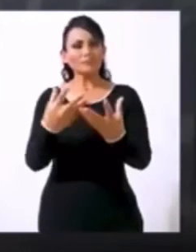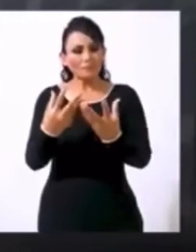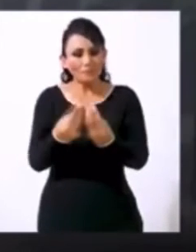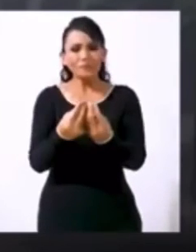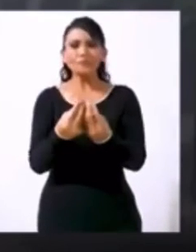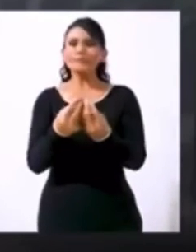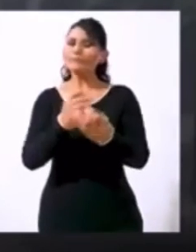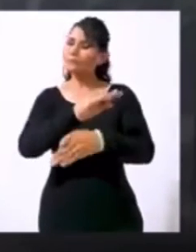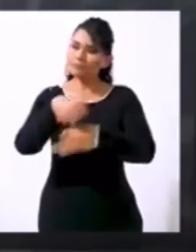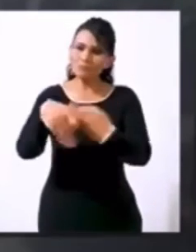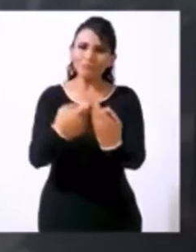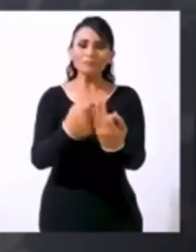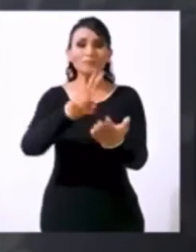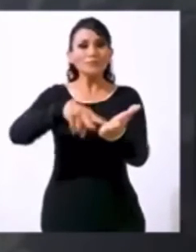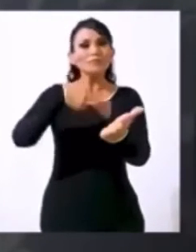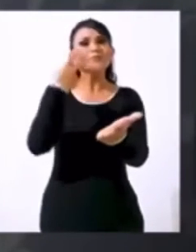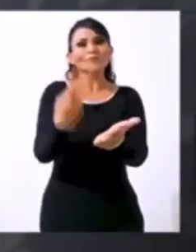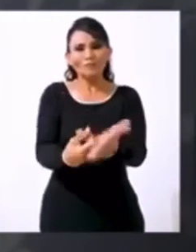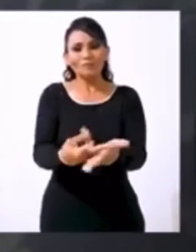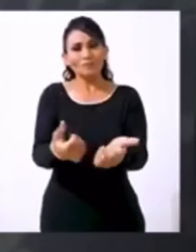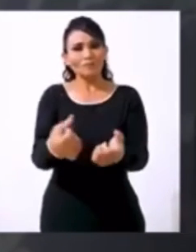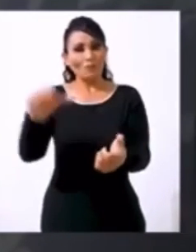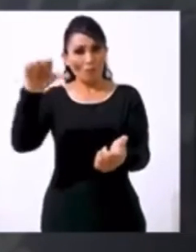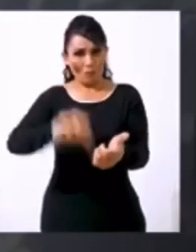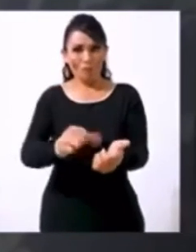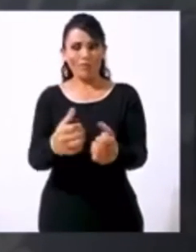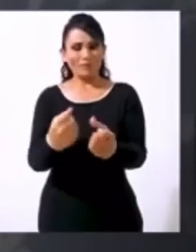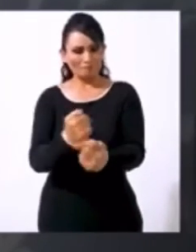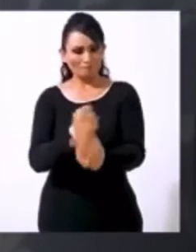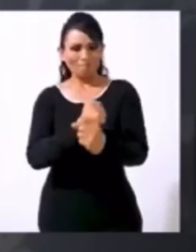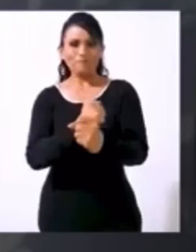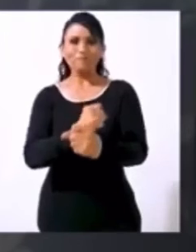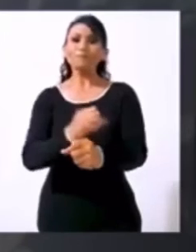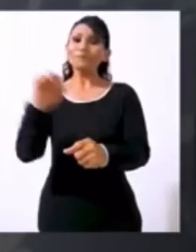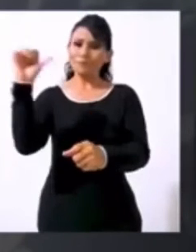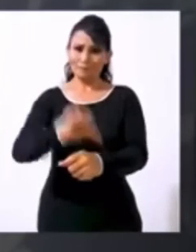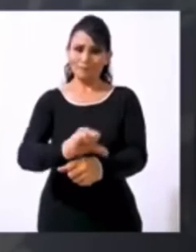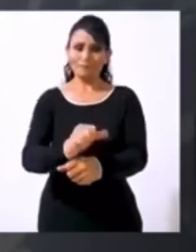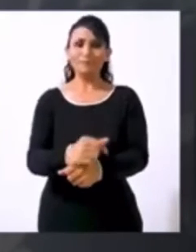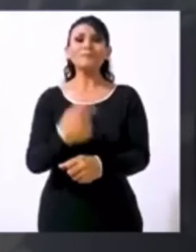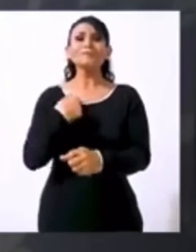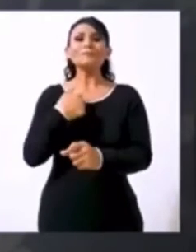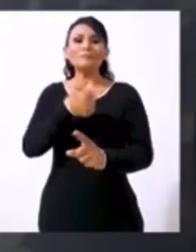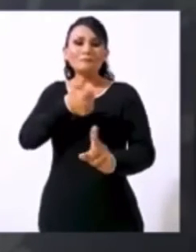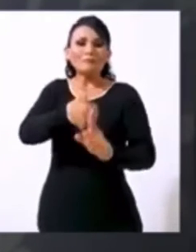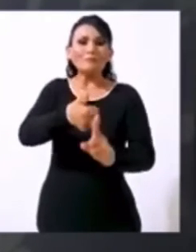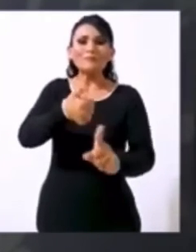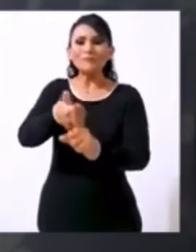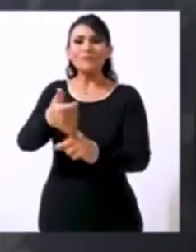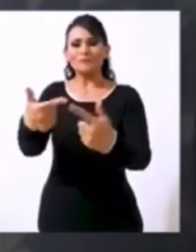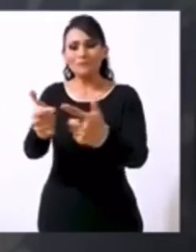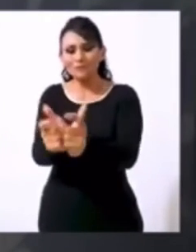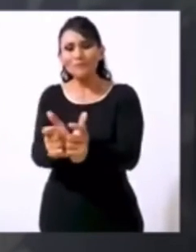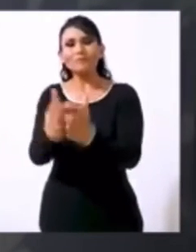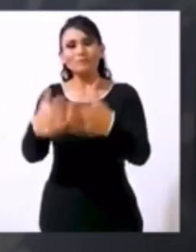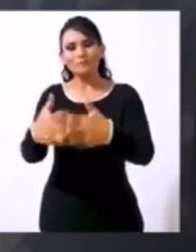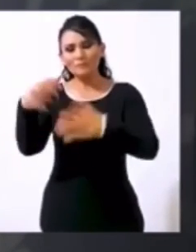esfuerzos es hoy. El tiempo de respaldar a nuestros sectores productivos